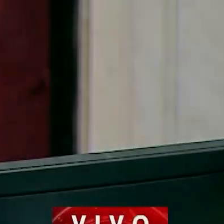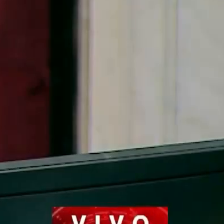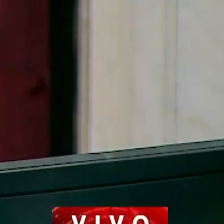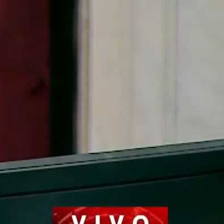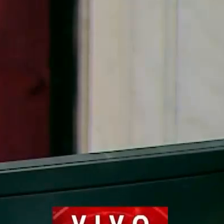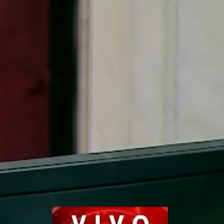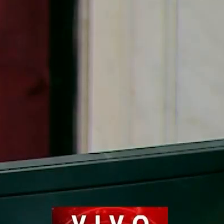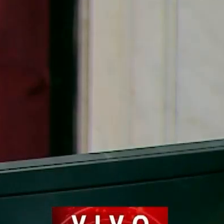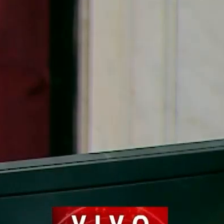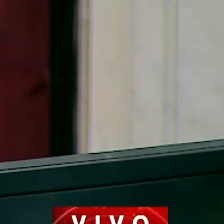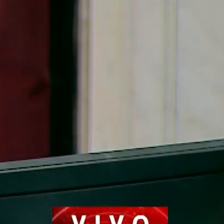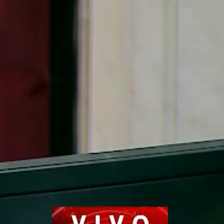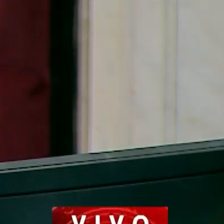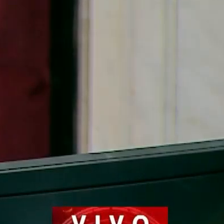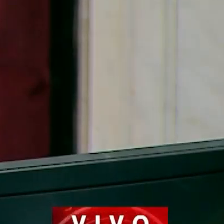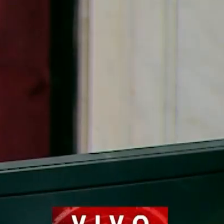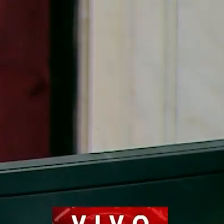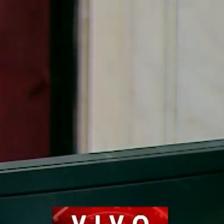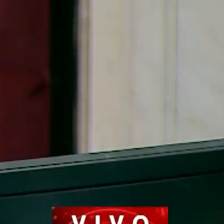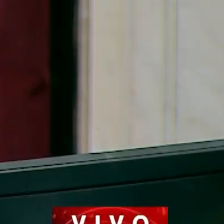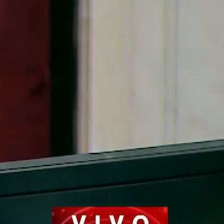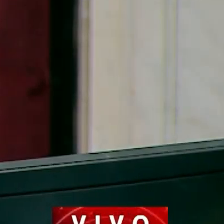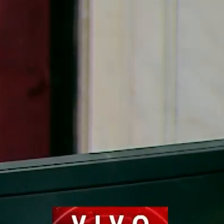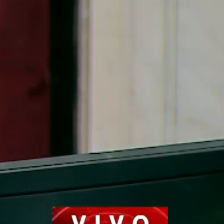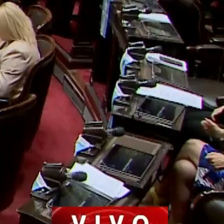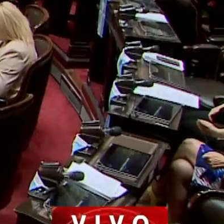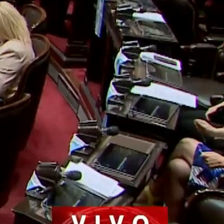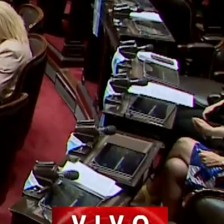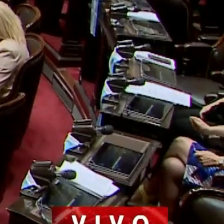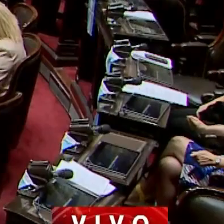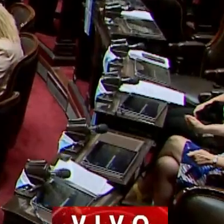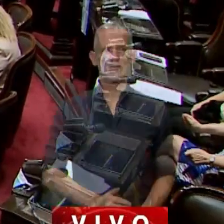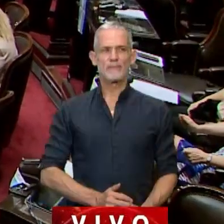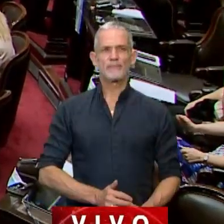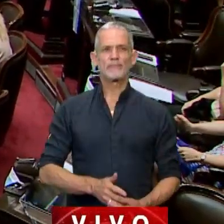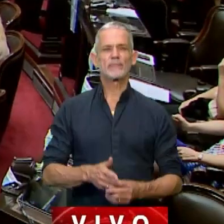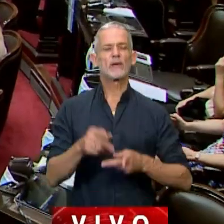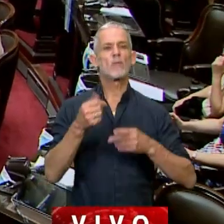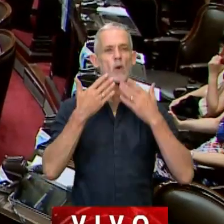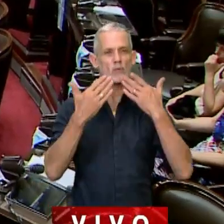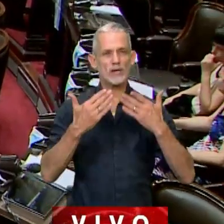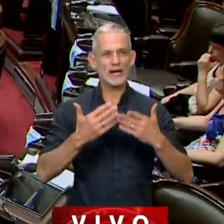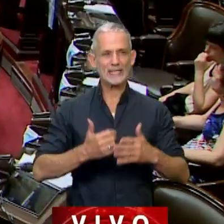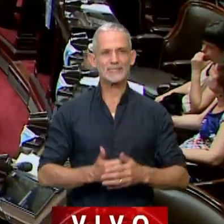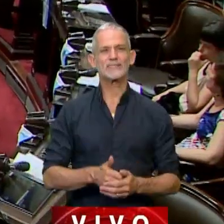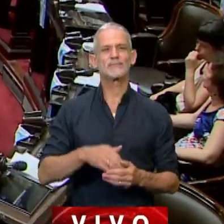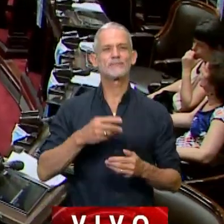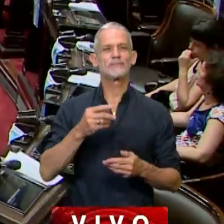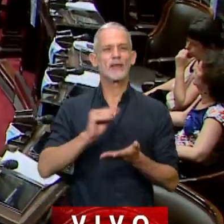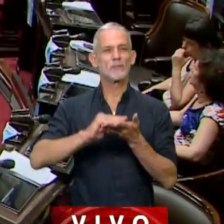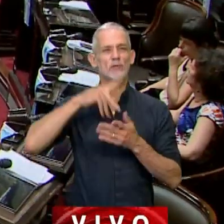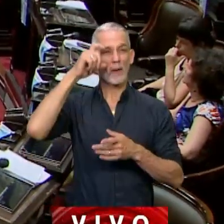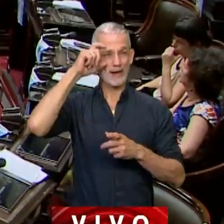el uso de la palabra la diputada Gisela marciotta Bueno muchísimas gracias presidenta